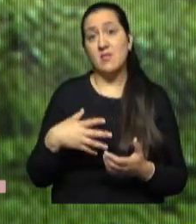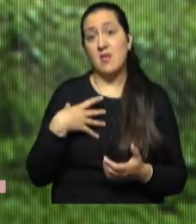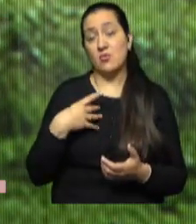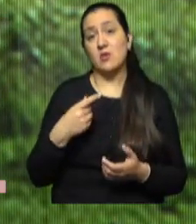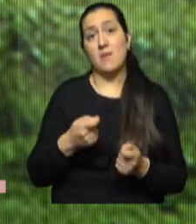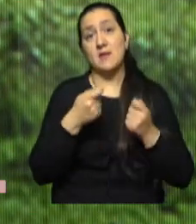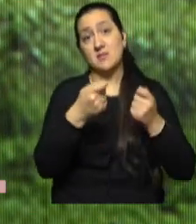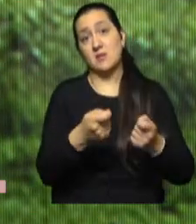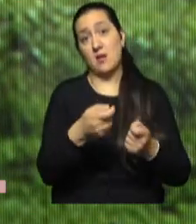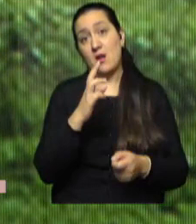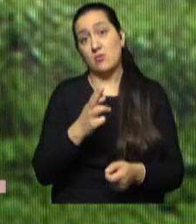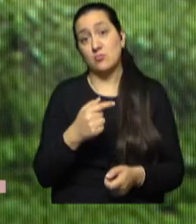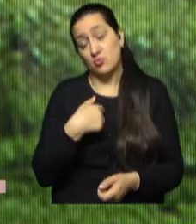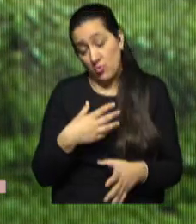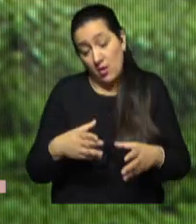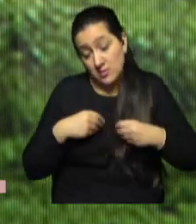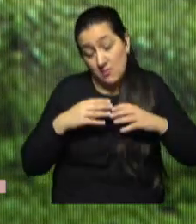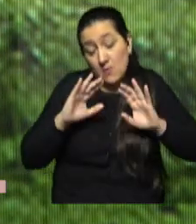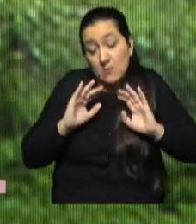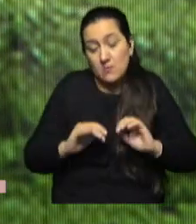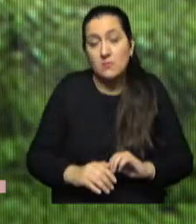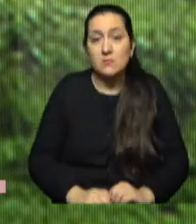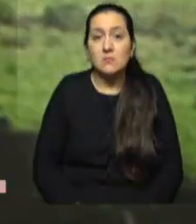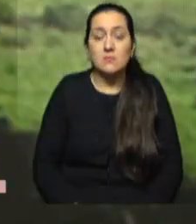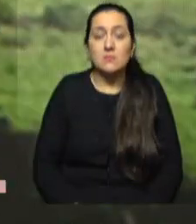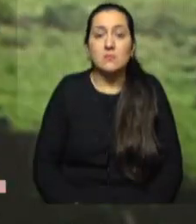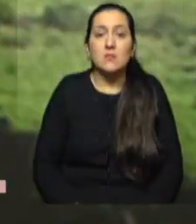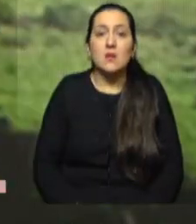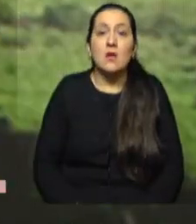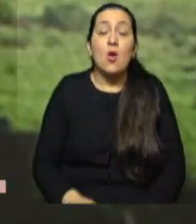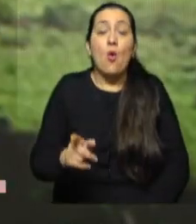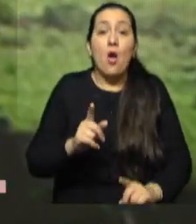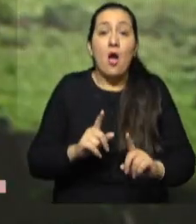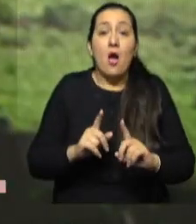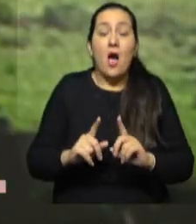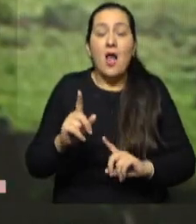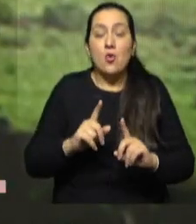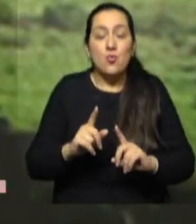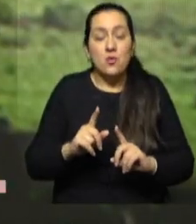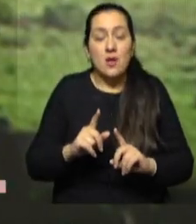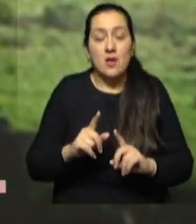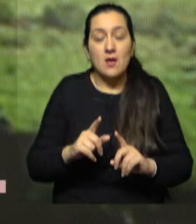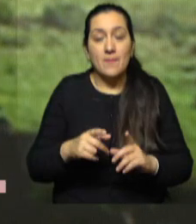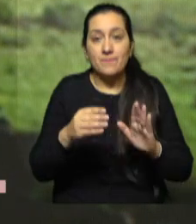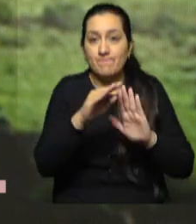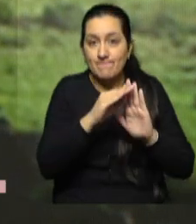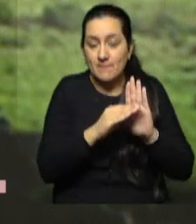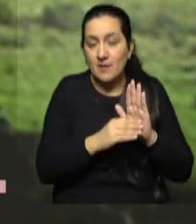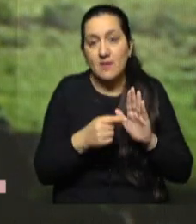presenta la renuncia no tengo otra que aceptarse un condicionamiento para no develar documentos porque